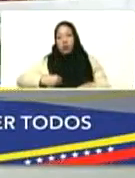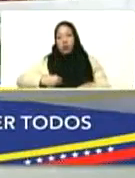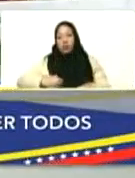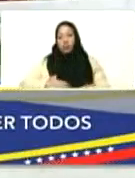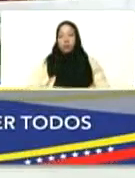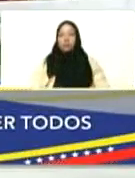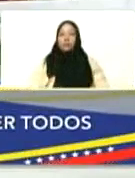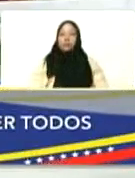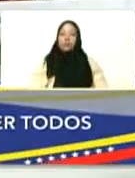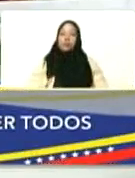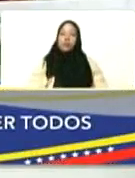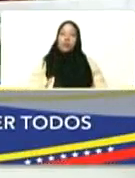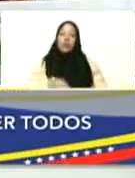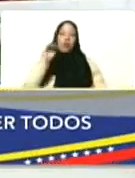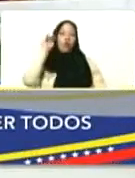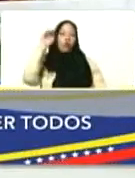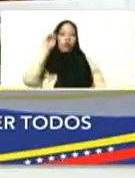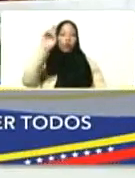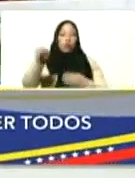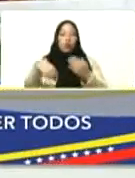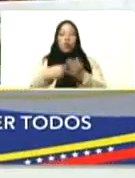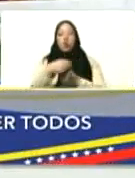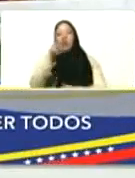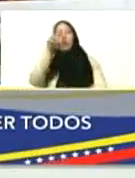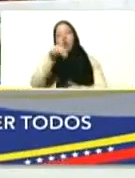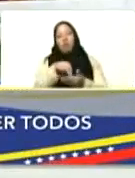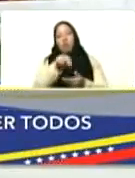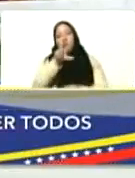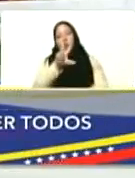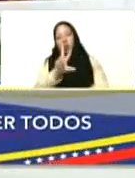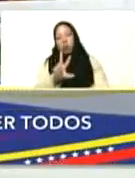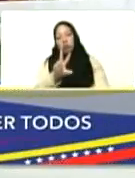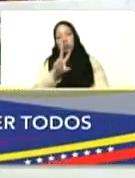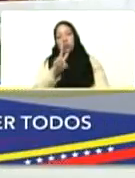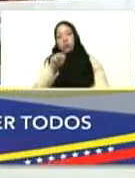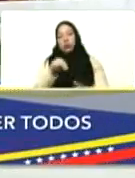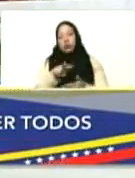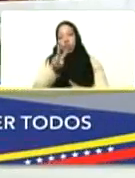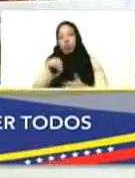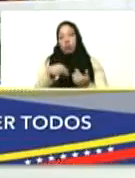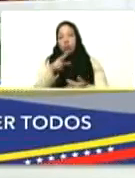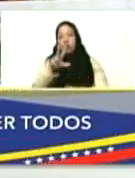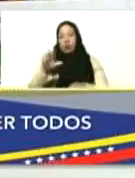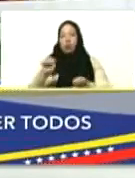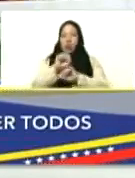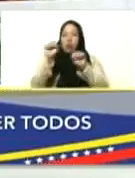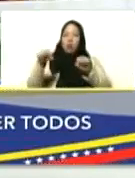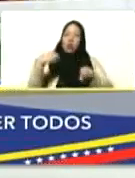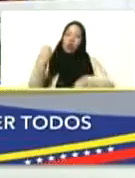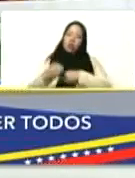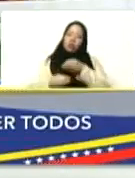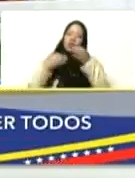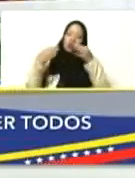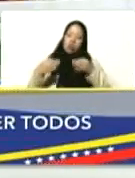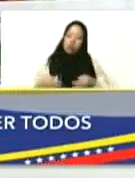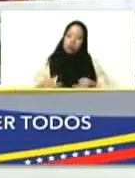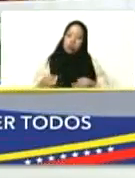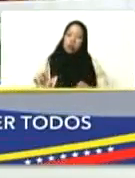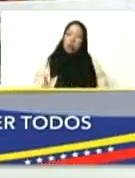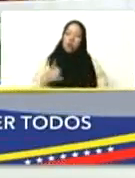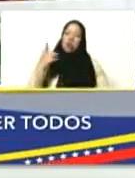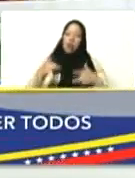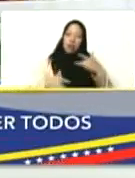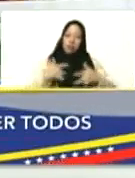Y vamos rumbo al 2023 para un 2023 de plenas realizaciones. Primera